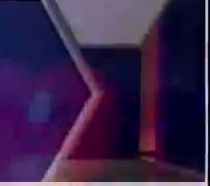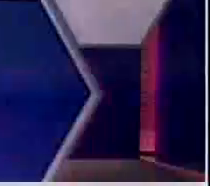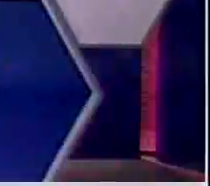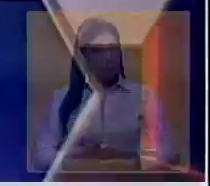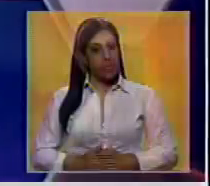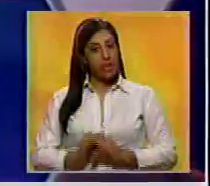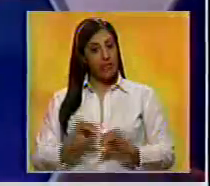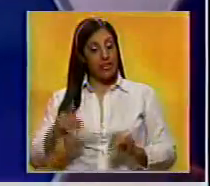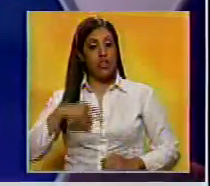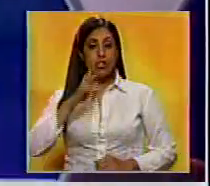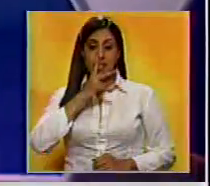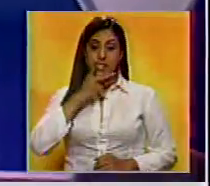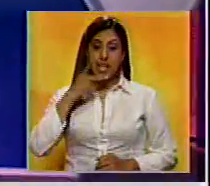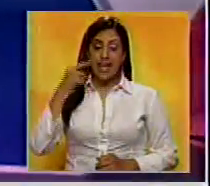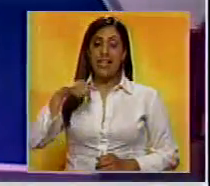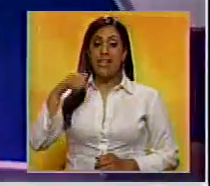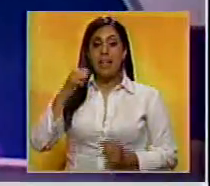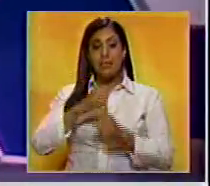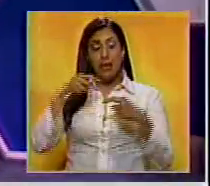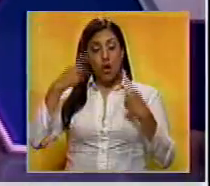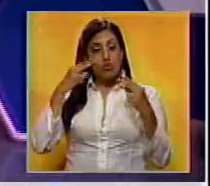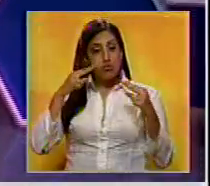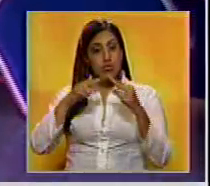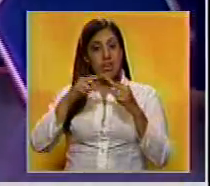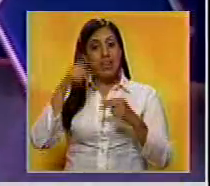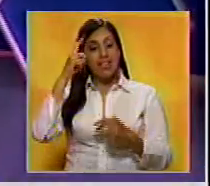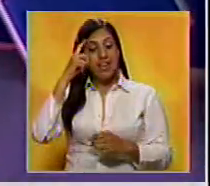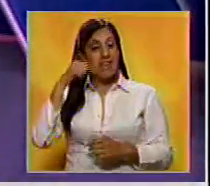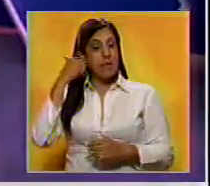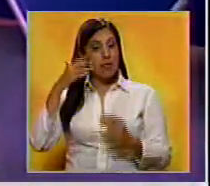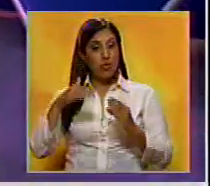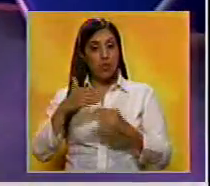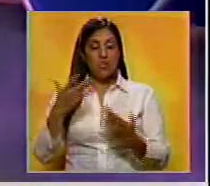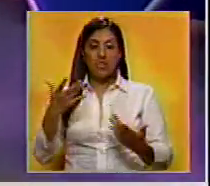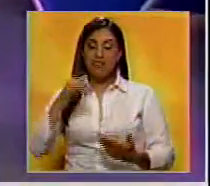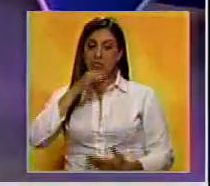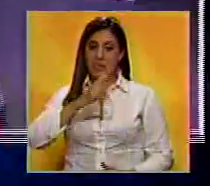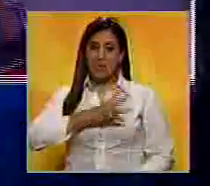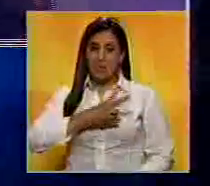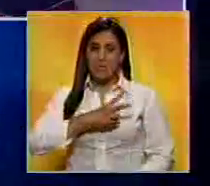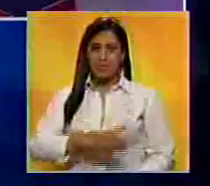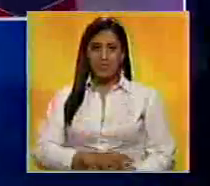estamos final soy cuadros y los espero en una próxima emisión de estrenos y estrellas por su noticiero benev Visión